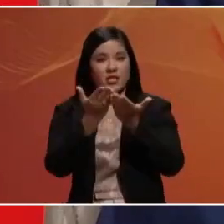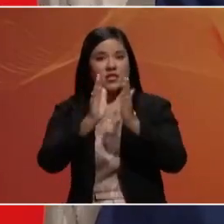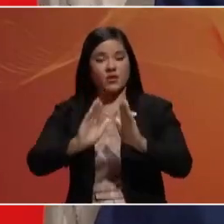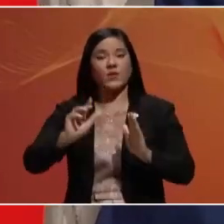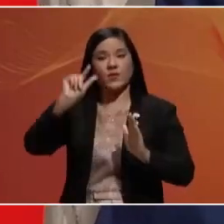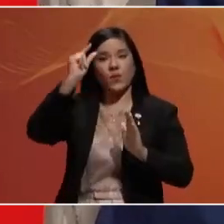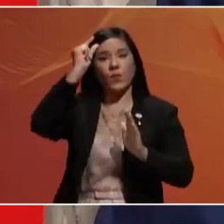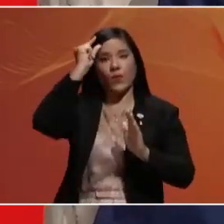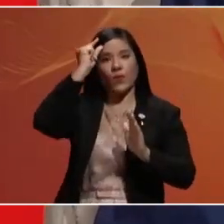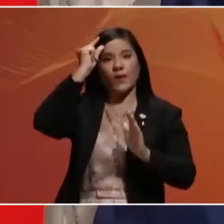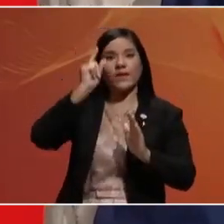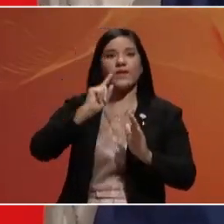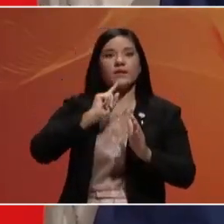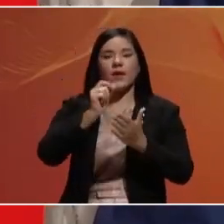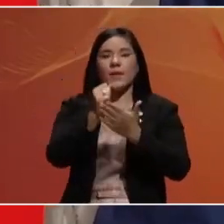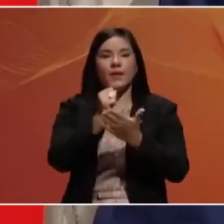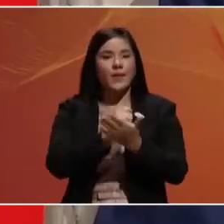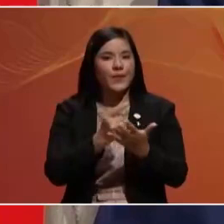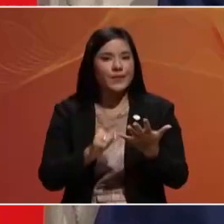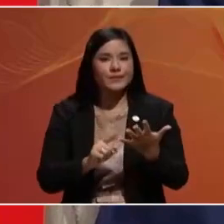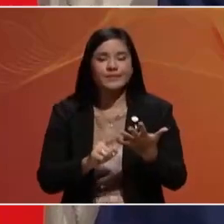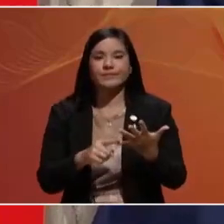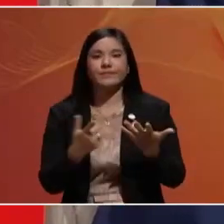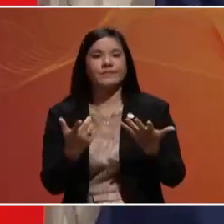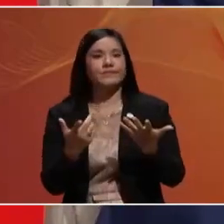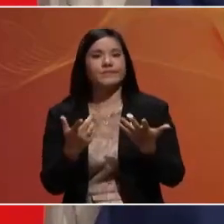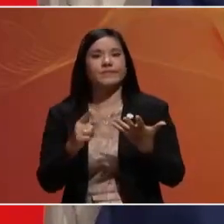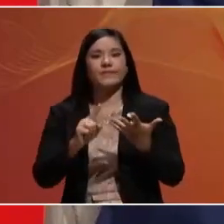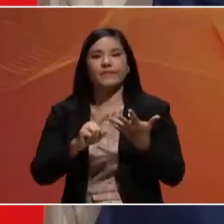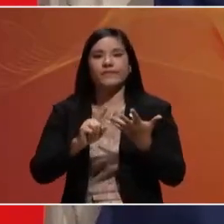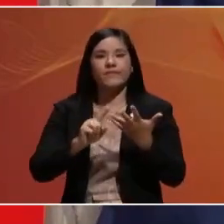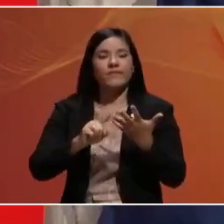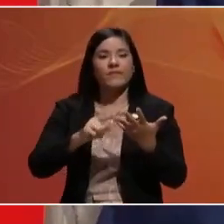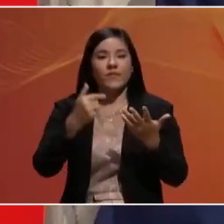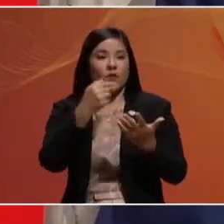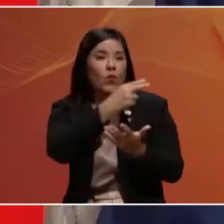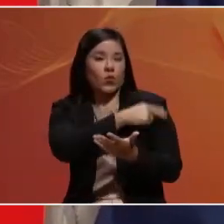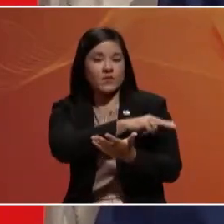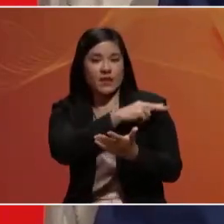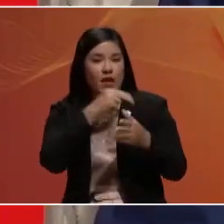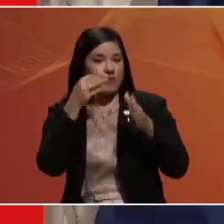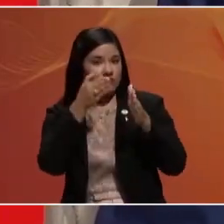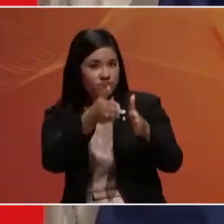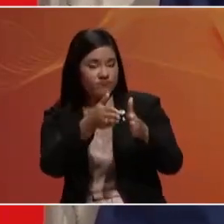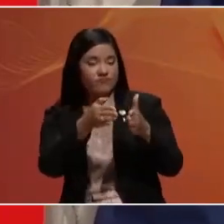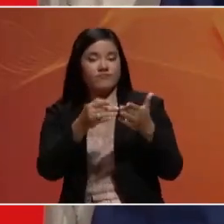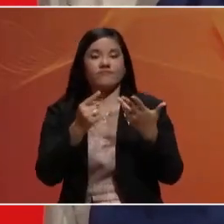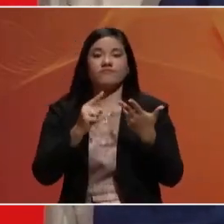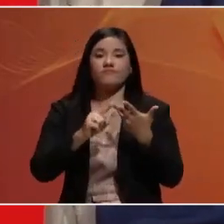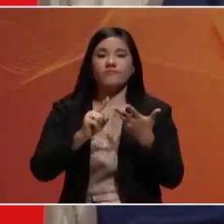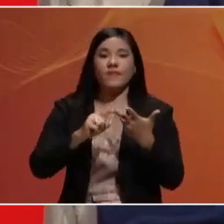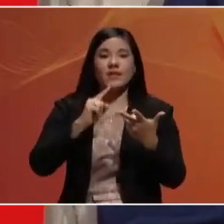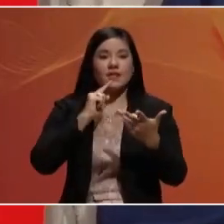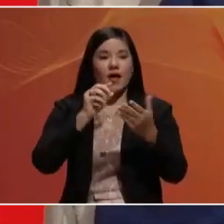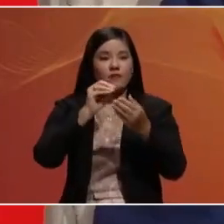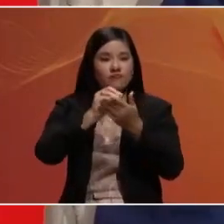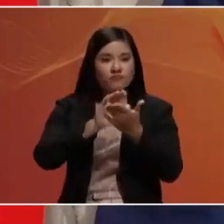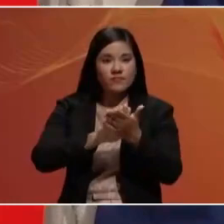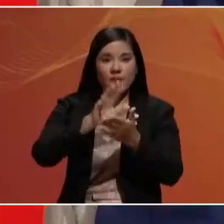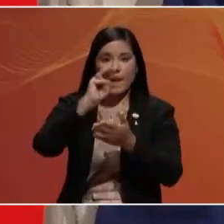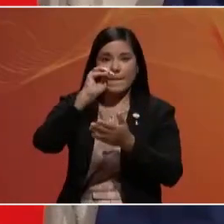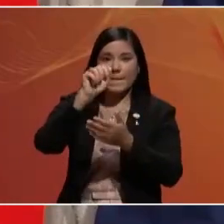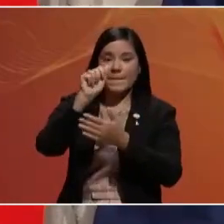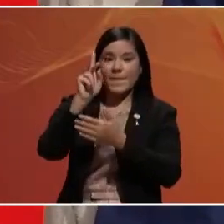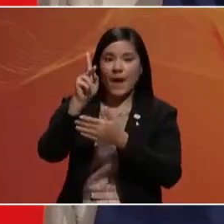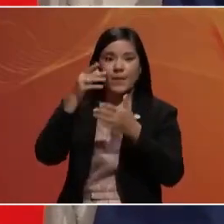sea la emisión de un pasaporte, exacto, sea la atención en hospital, sea un servicio de un cálculo laboral en el MAP, entre, sí, otros.